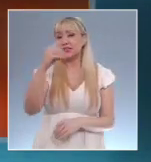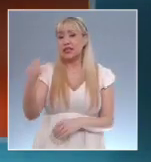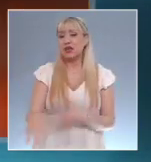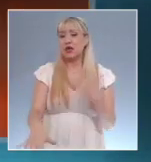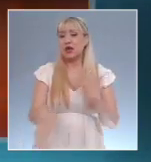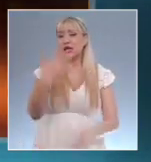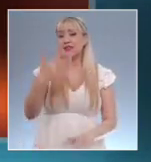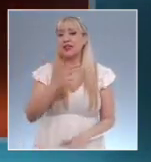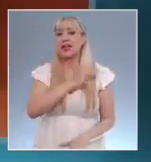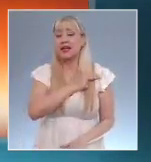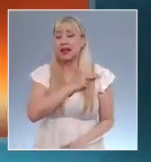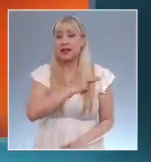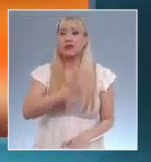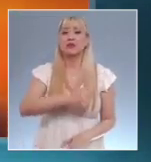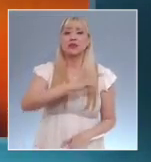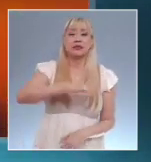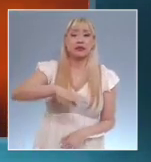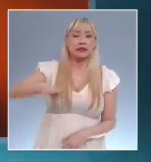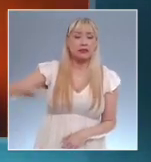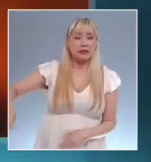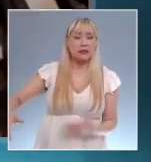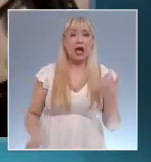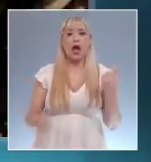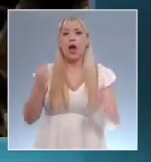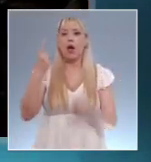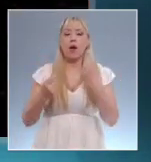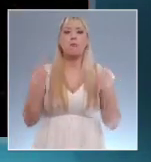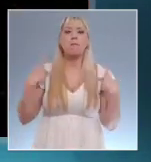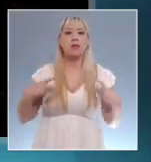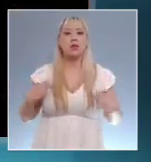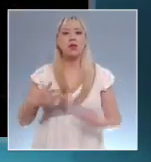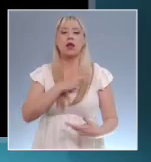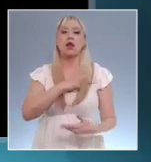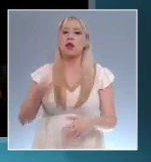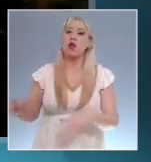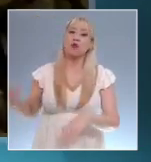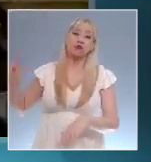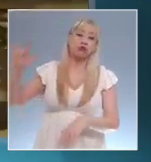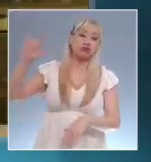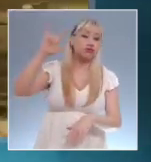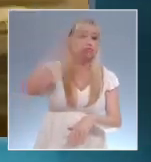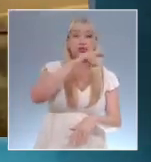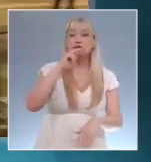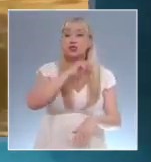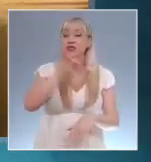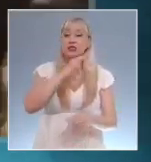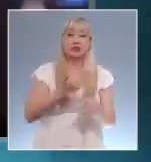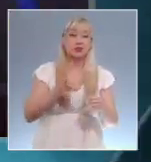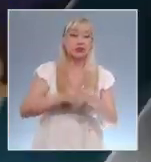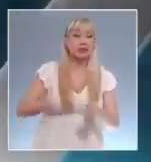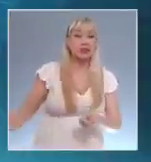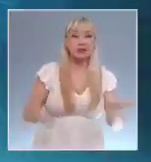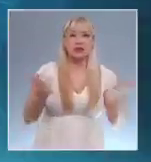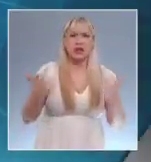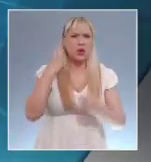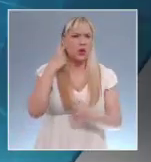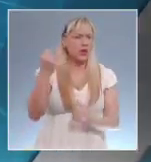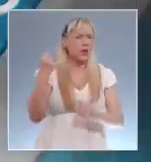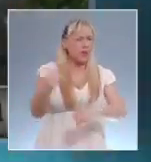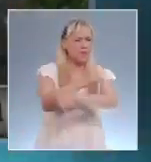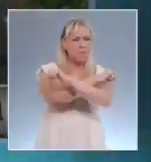heridos serán trasladados en avión para recibir tratamiento médico. Es la peor explosión accidental en Rusia desde 2022.